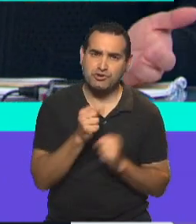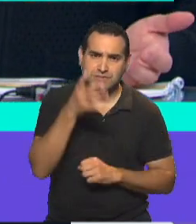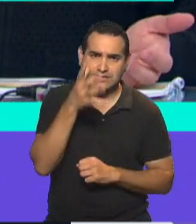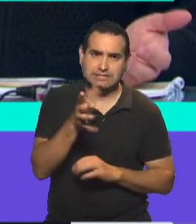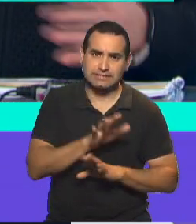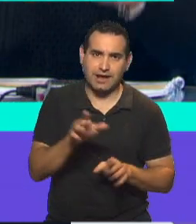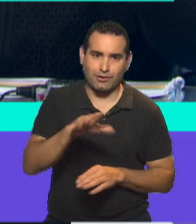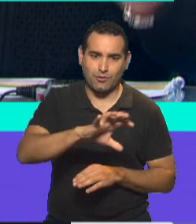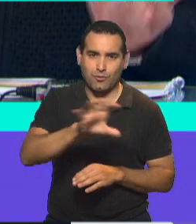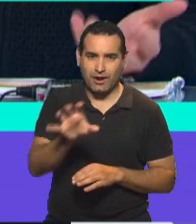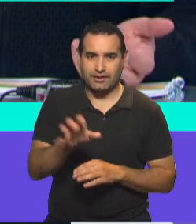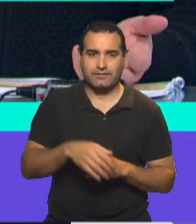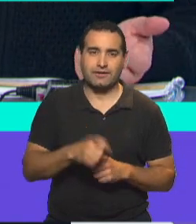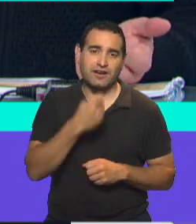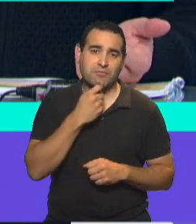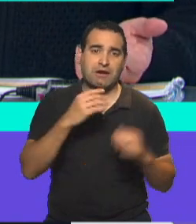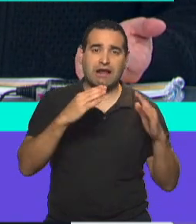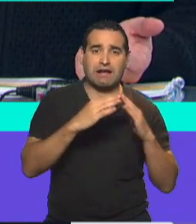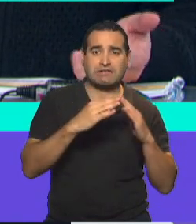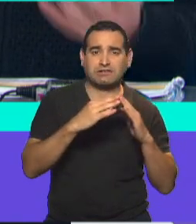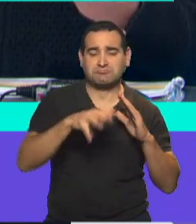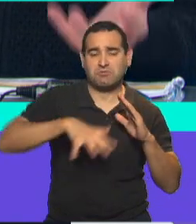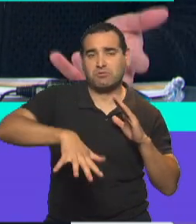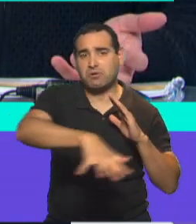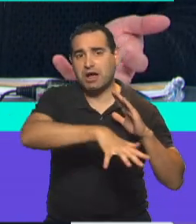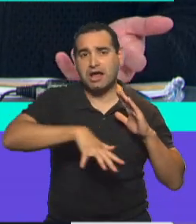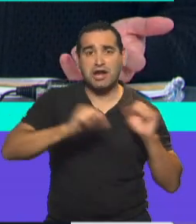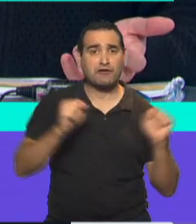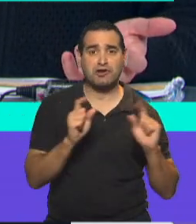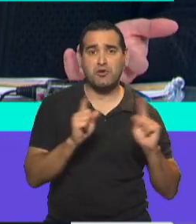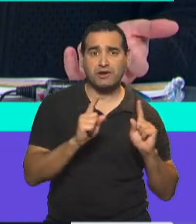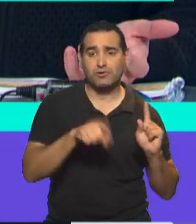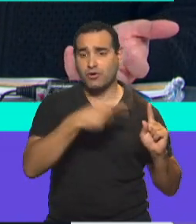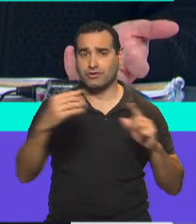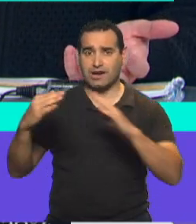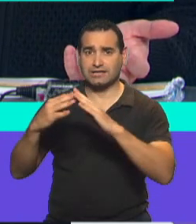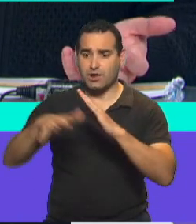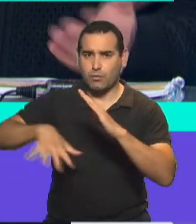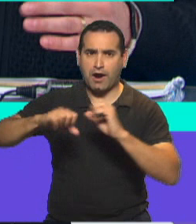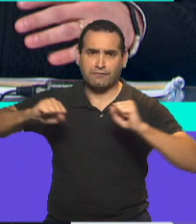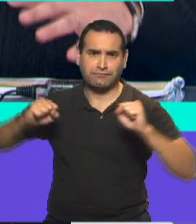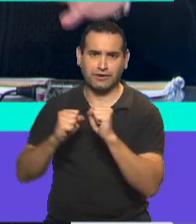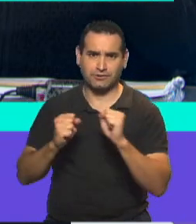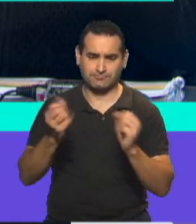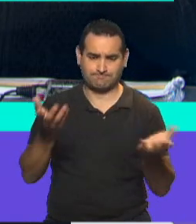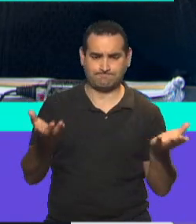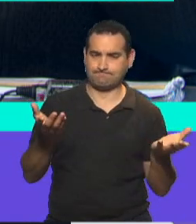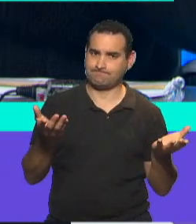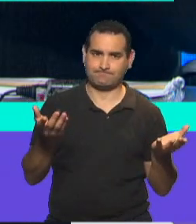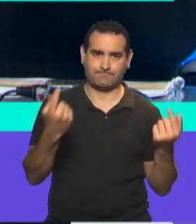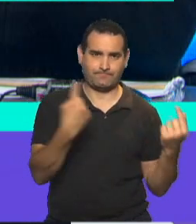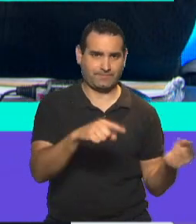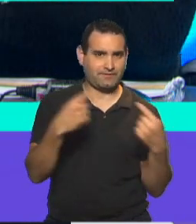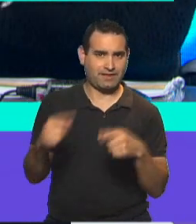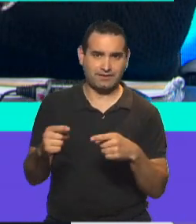en, por ejemplo, un hogar que está en una zona no fría respecto de un hogar que está en una zona fría, para